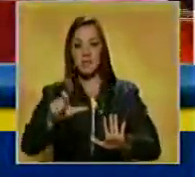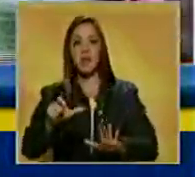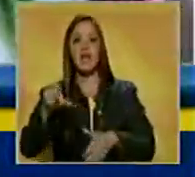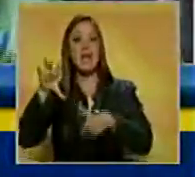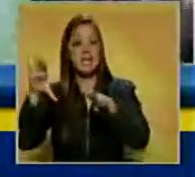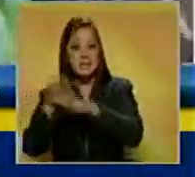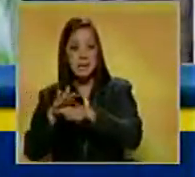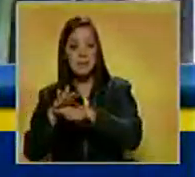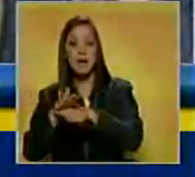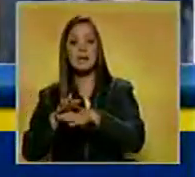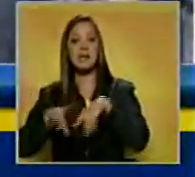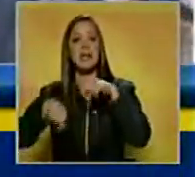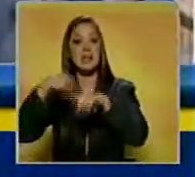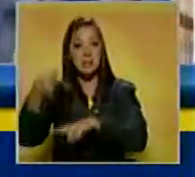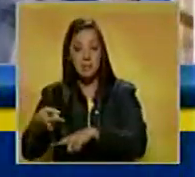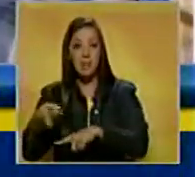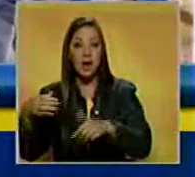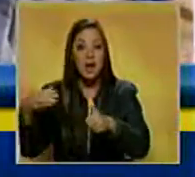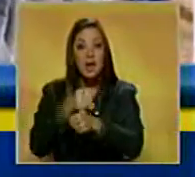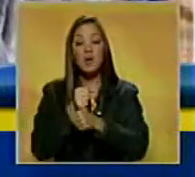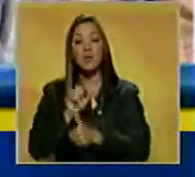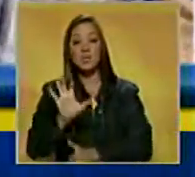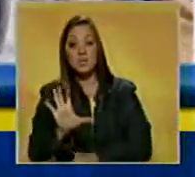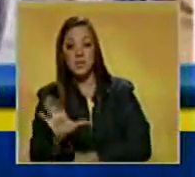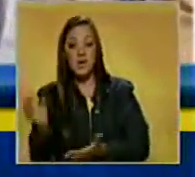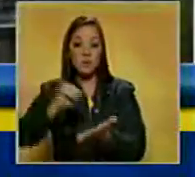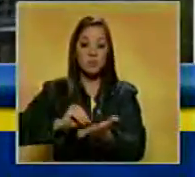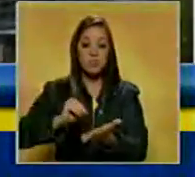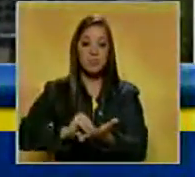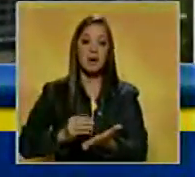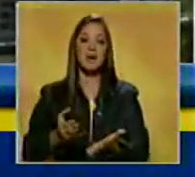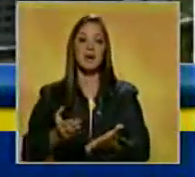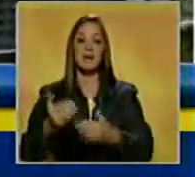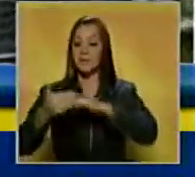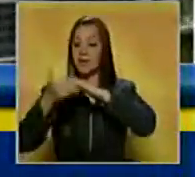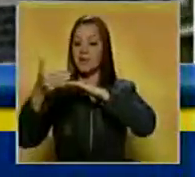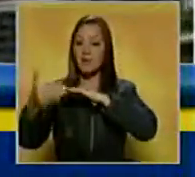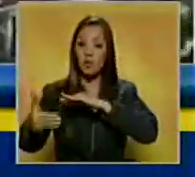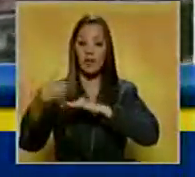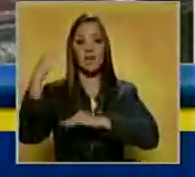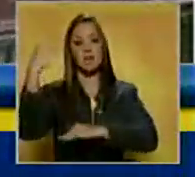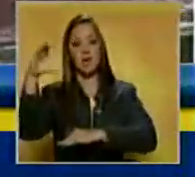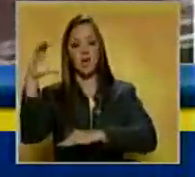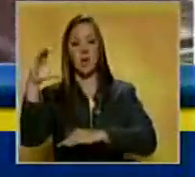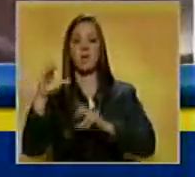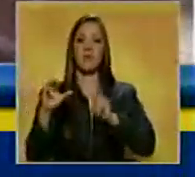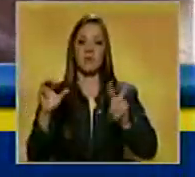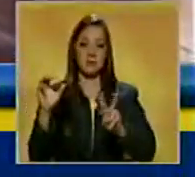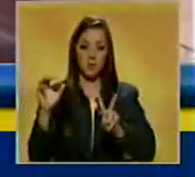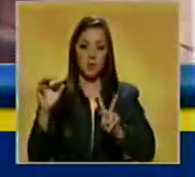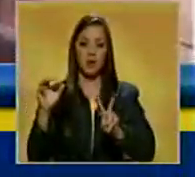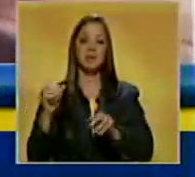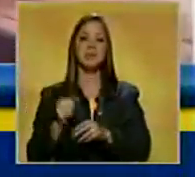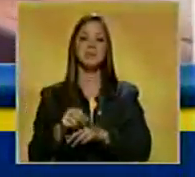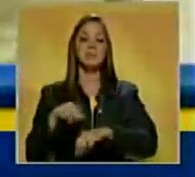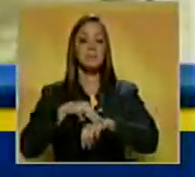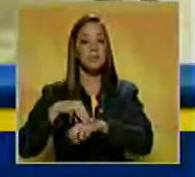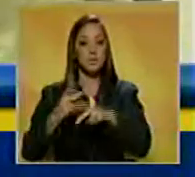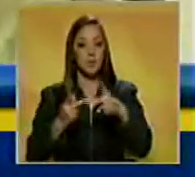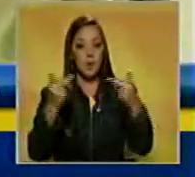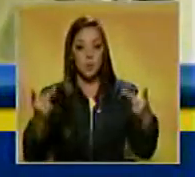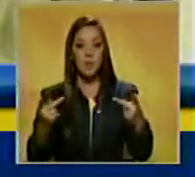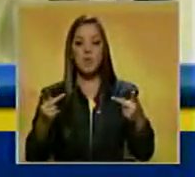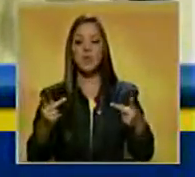se localizaron 5 osamentas más en el municipio Pedro María Ureña, límites con el corregimiento de San Faustino en Colombia. El Ministerio Público confirmó